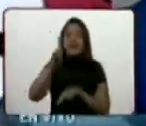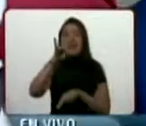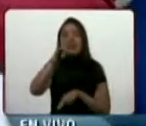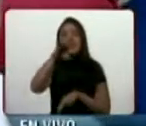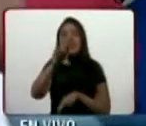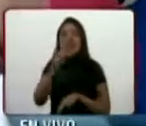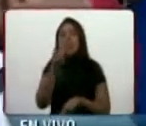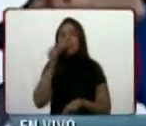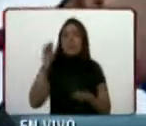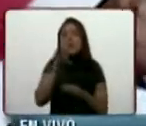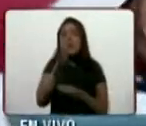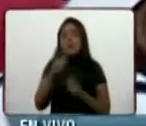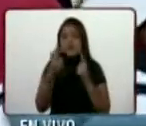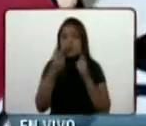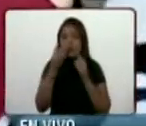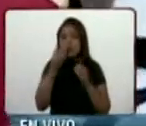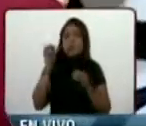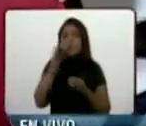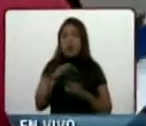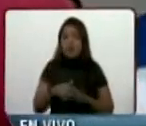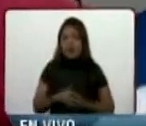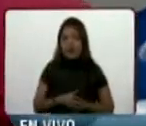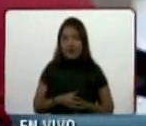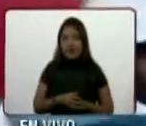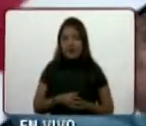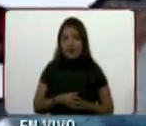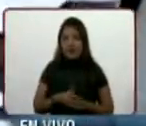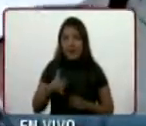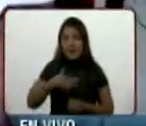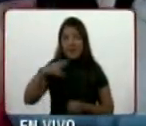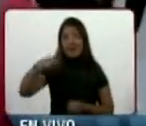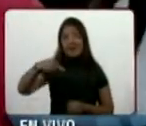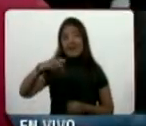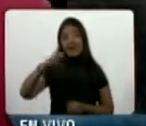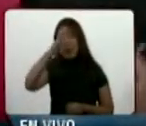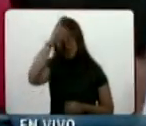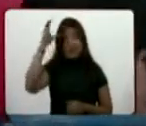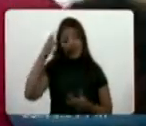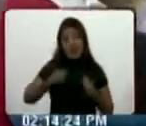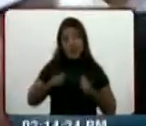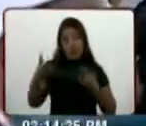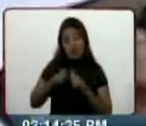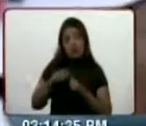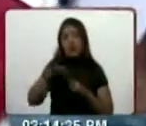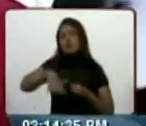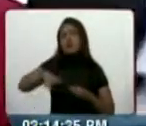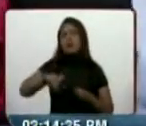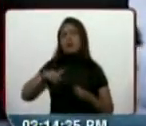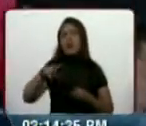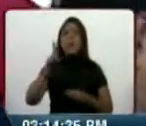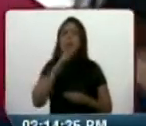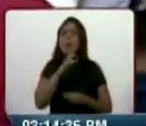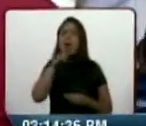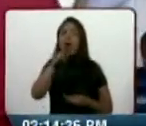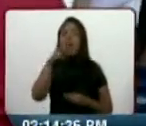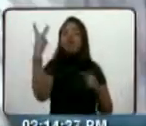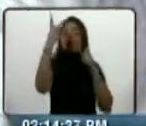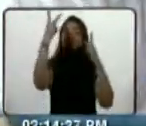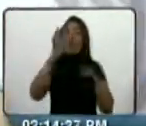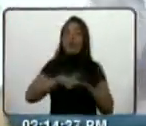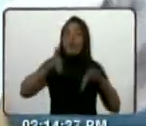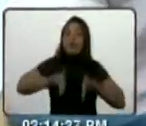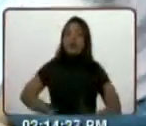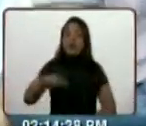besito. Un besito. Ese es el nieto de Silvia que vive con nosotros. Y Victoria, mira, le pusimos Victoria porque nació en